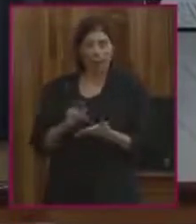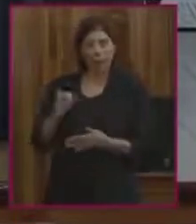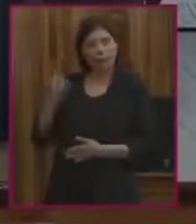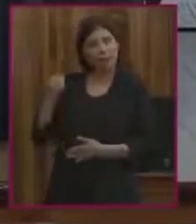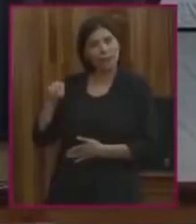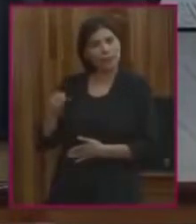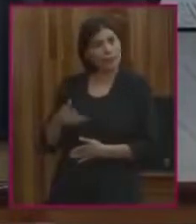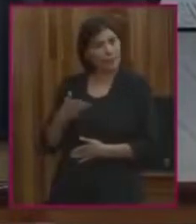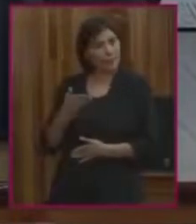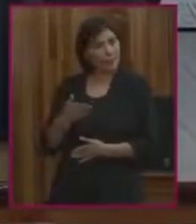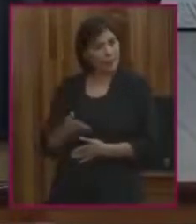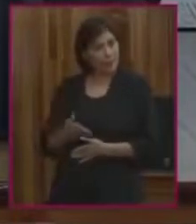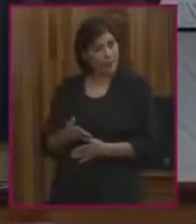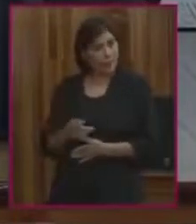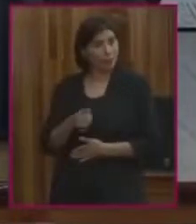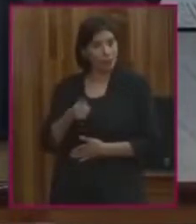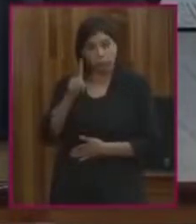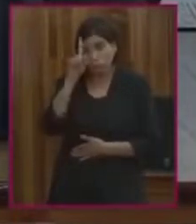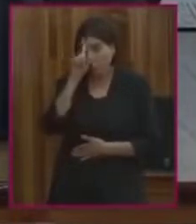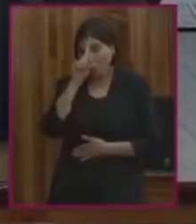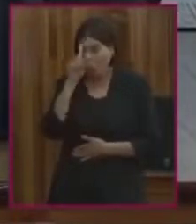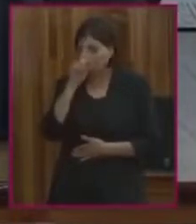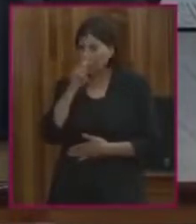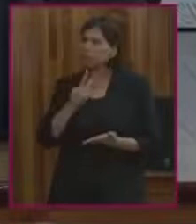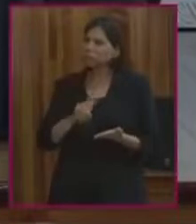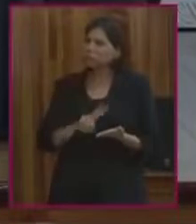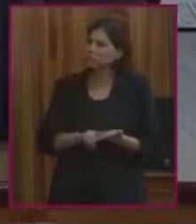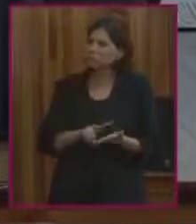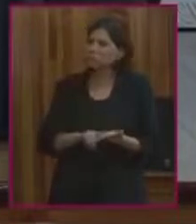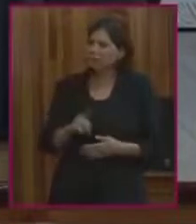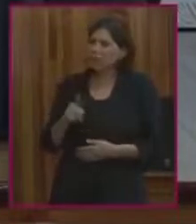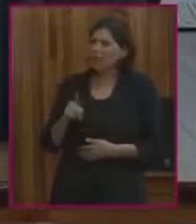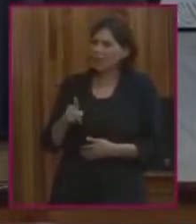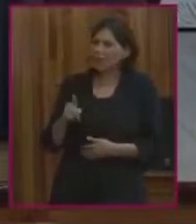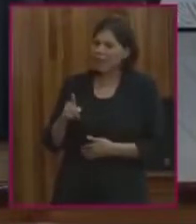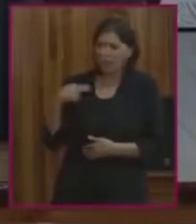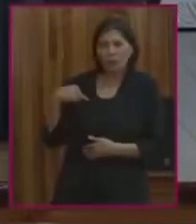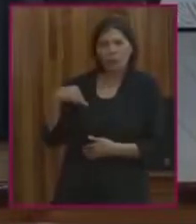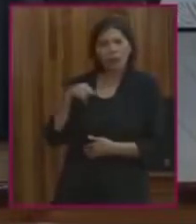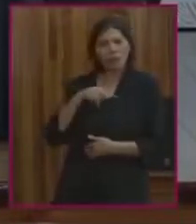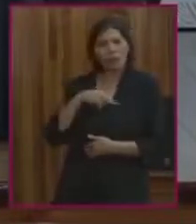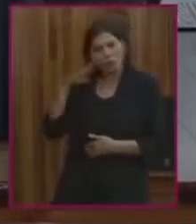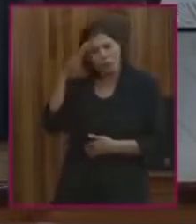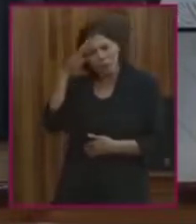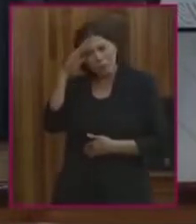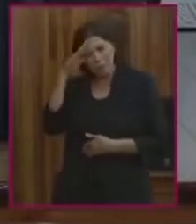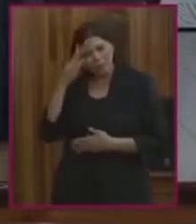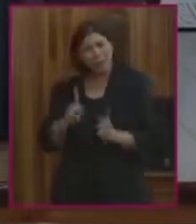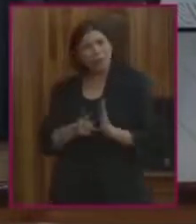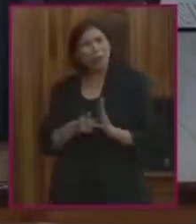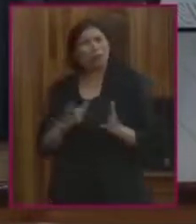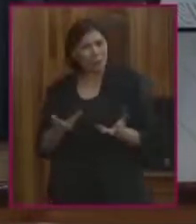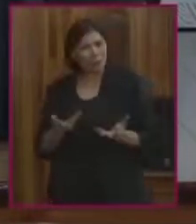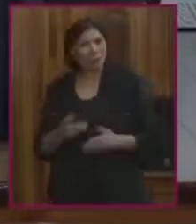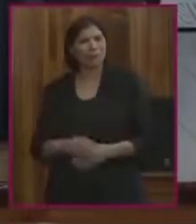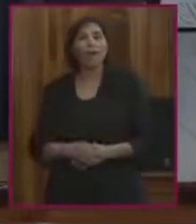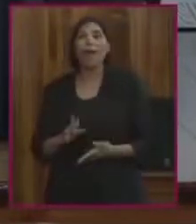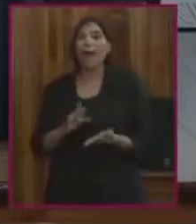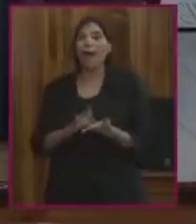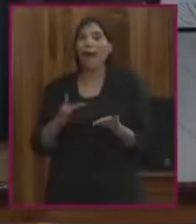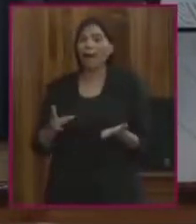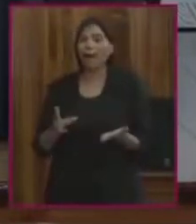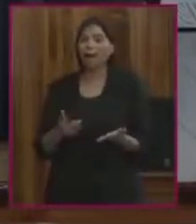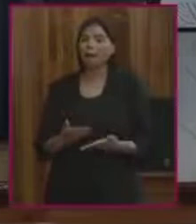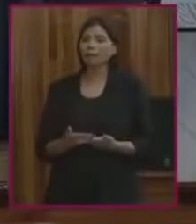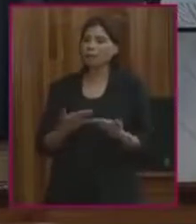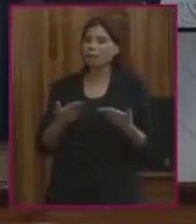tus comentarios tan valiosos, de verdad que nos hacen repensar todo esto que leímos. Muchas gracias. Vamos a dar la palabra ahora